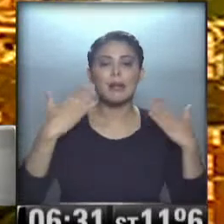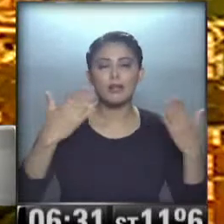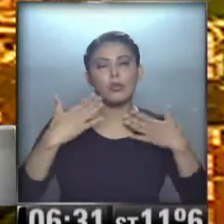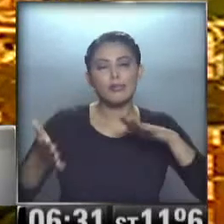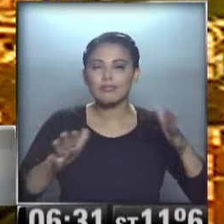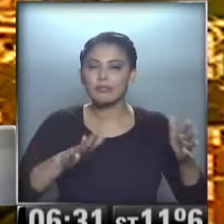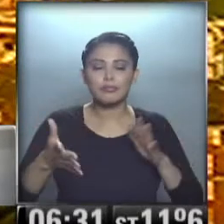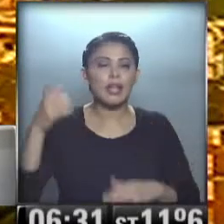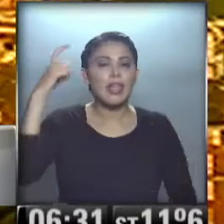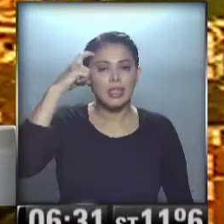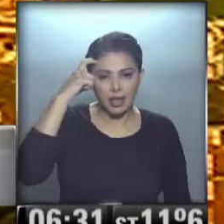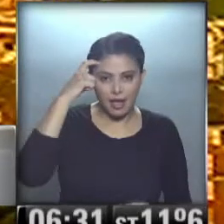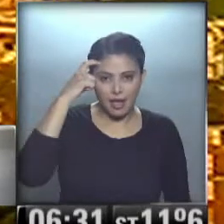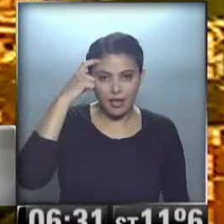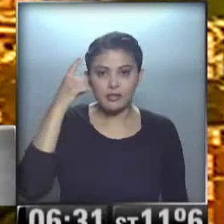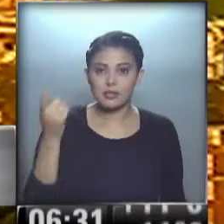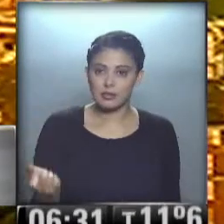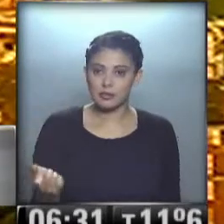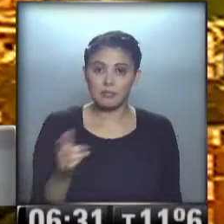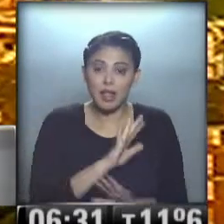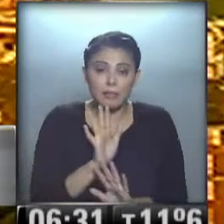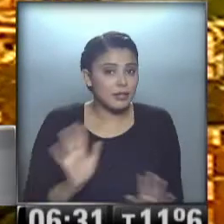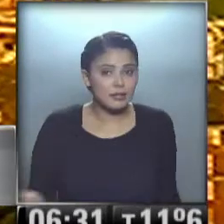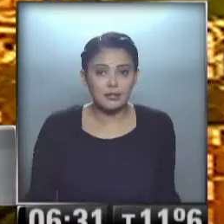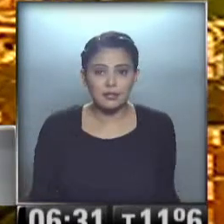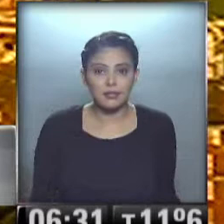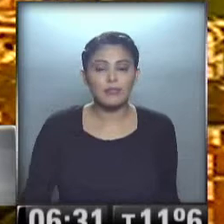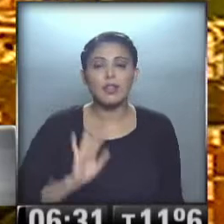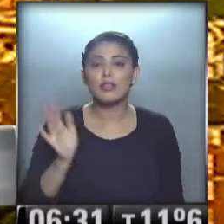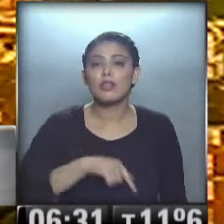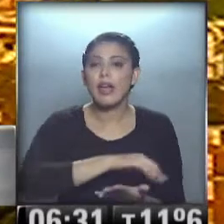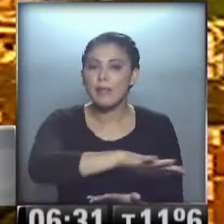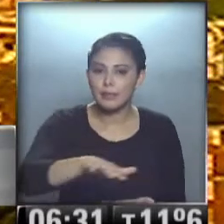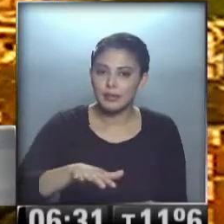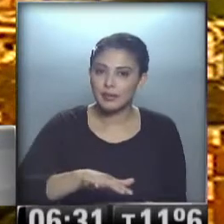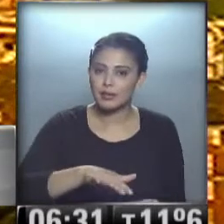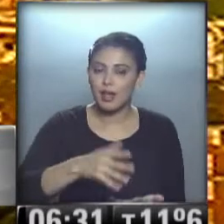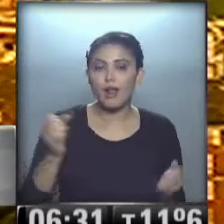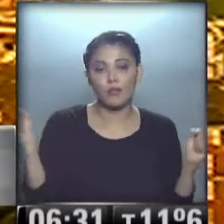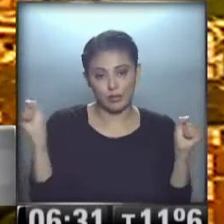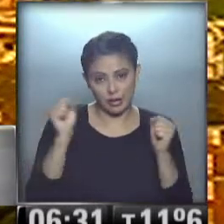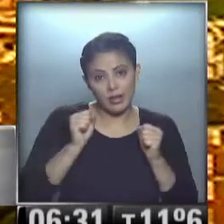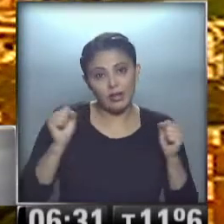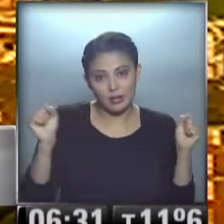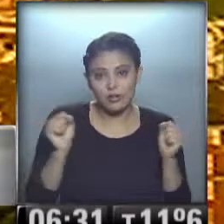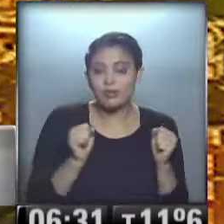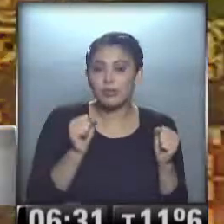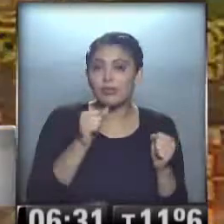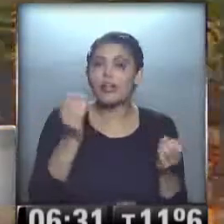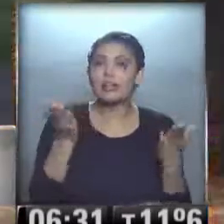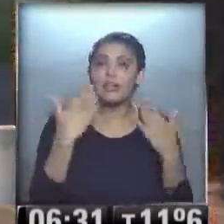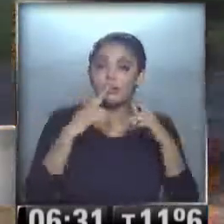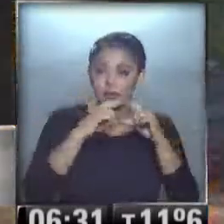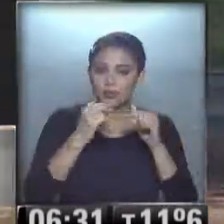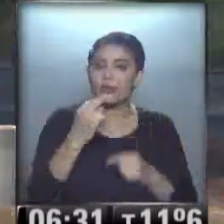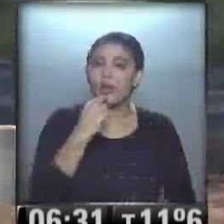los 10 grados. Y nada más. En la ciudad de Buenos Aires, fresquito, fresquito,